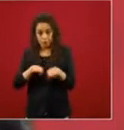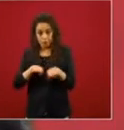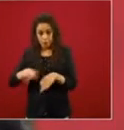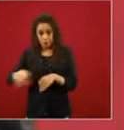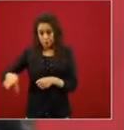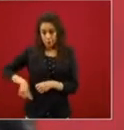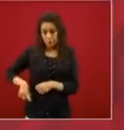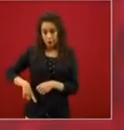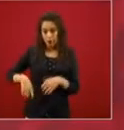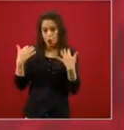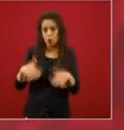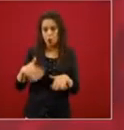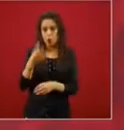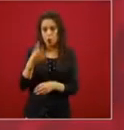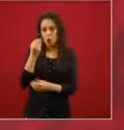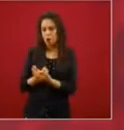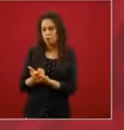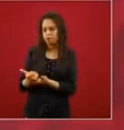puro recomendado,